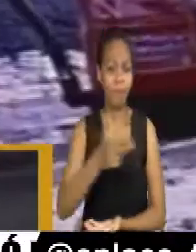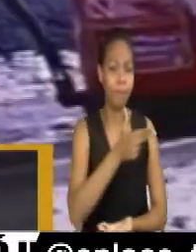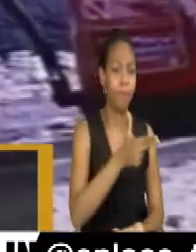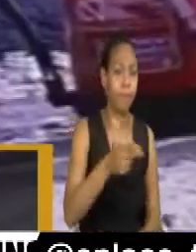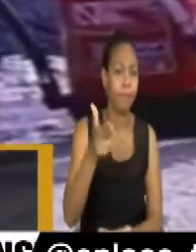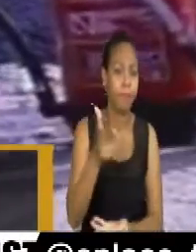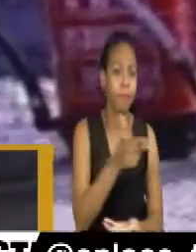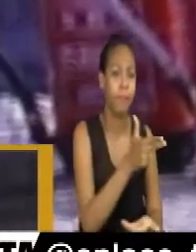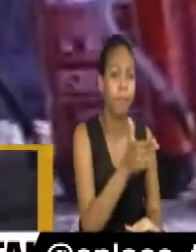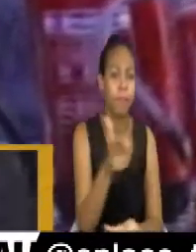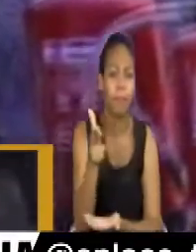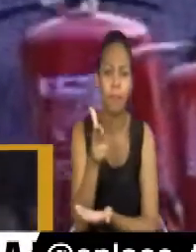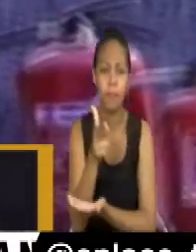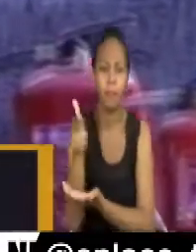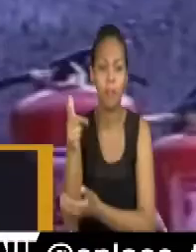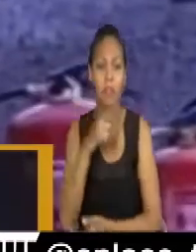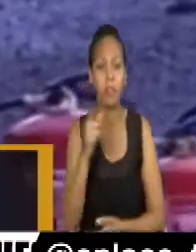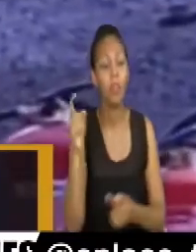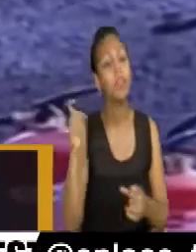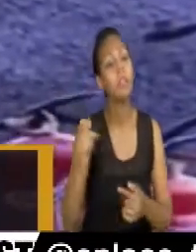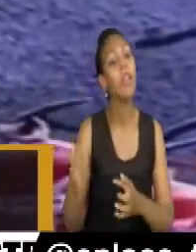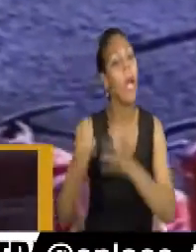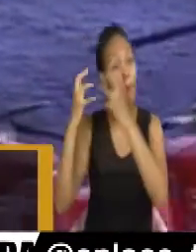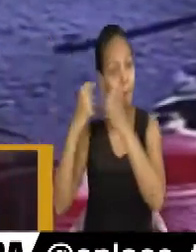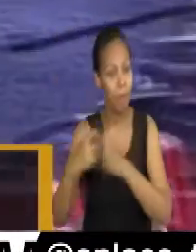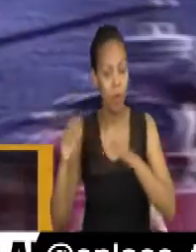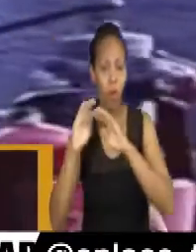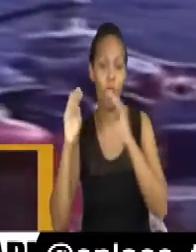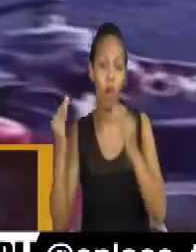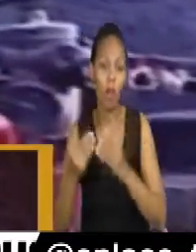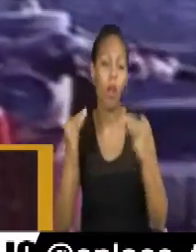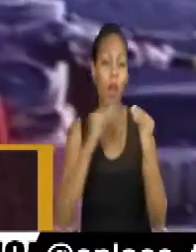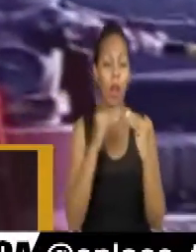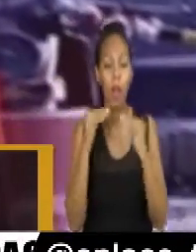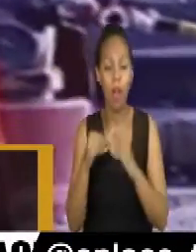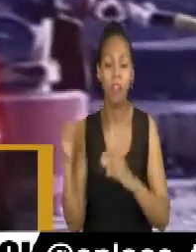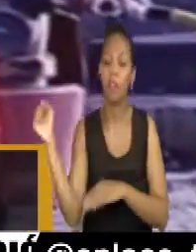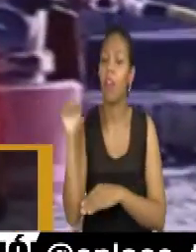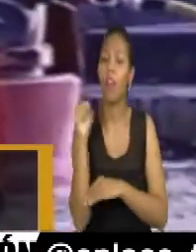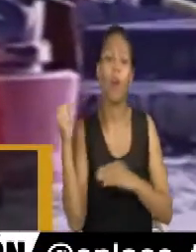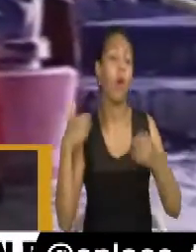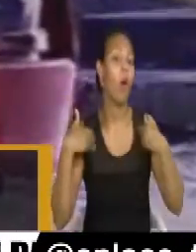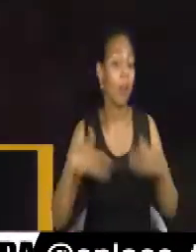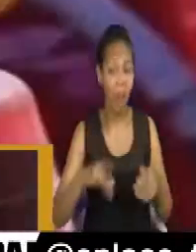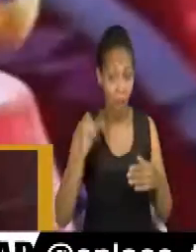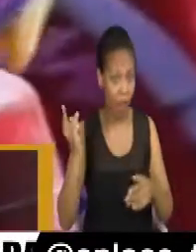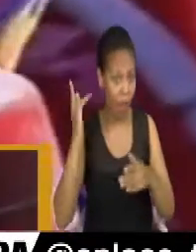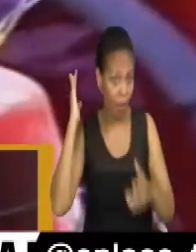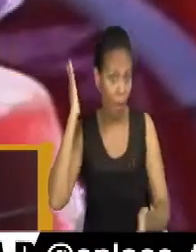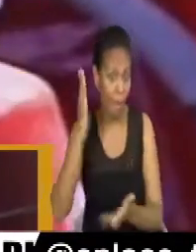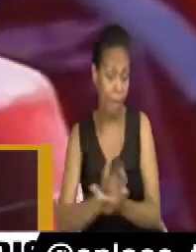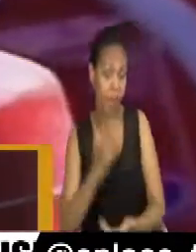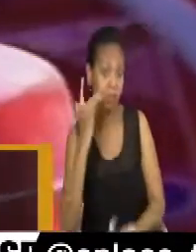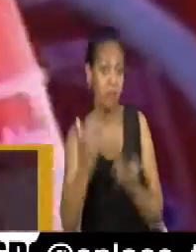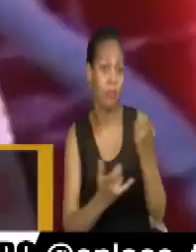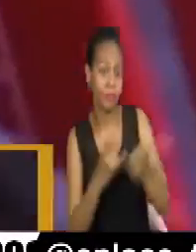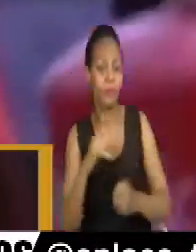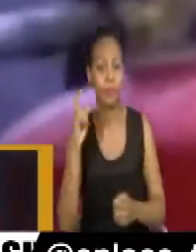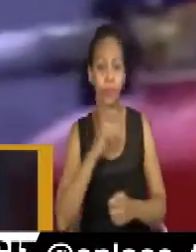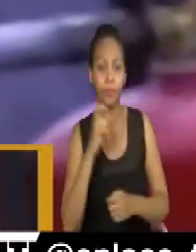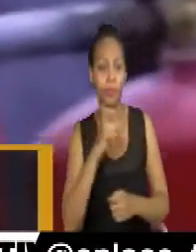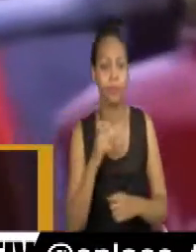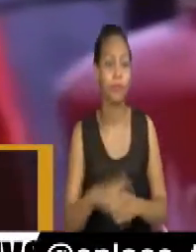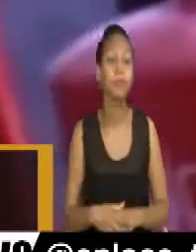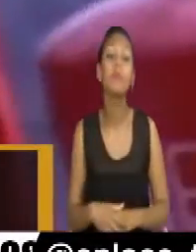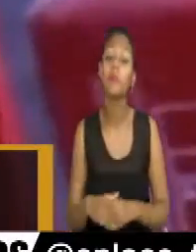en empresas, colegios, oficinas, industrias, casas, vehículos y cualquier sitio donde pueda haber riesgo de incendio, que son exigidos como regla de